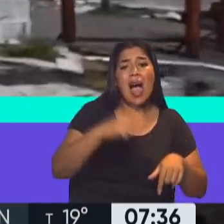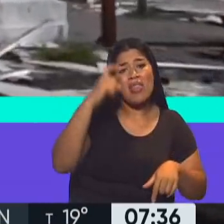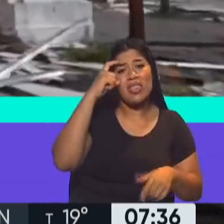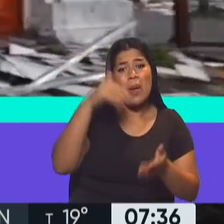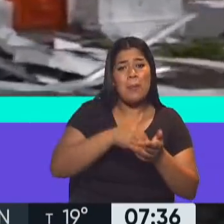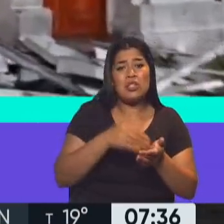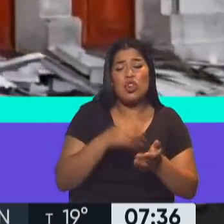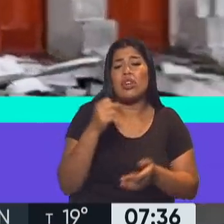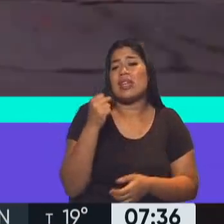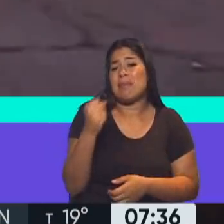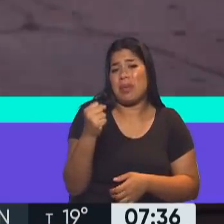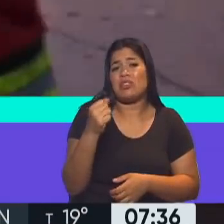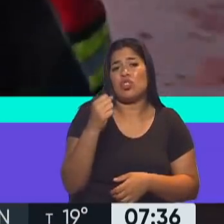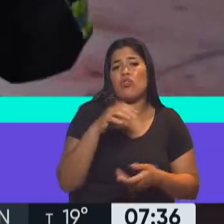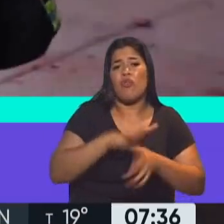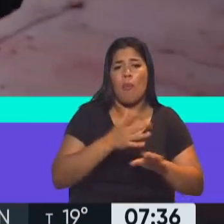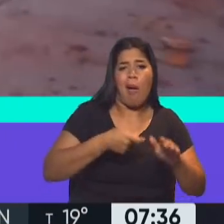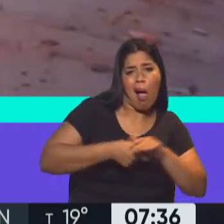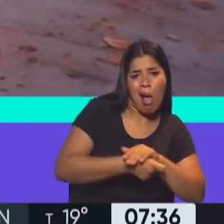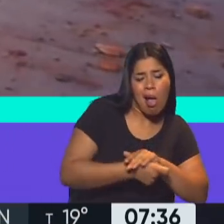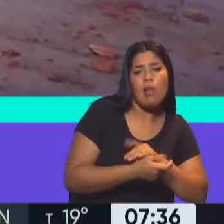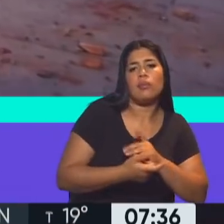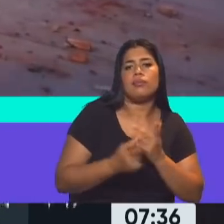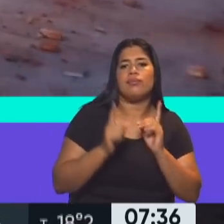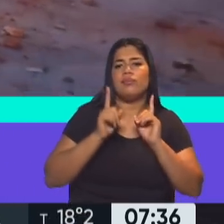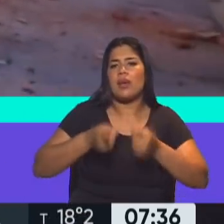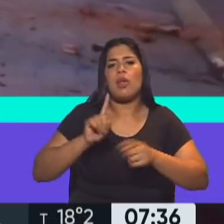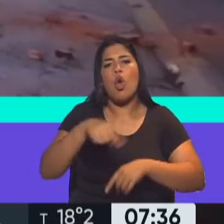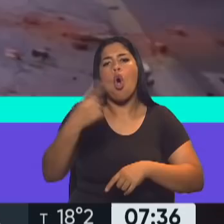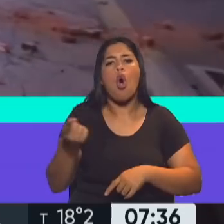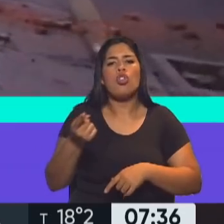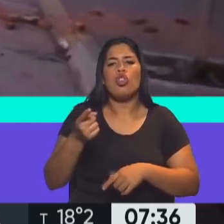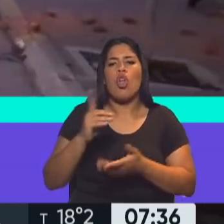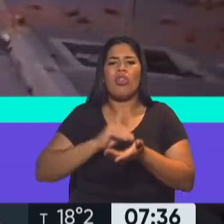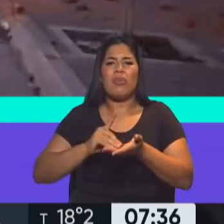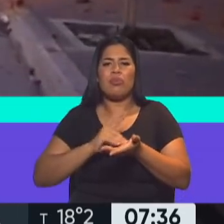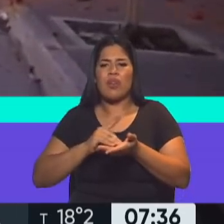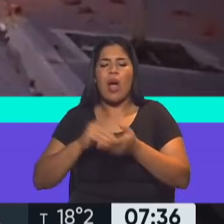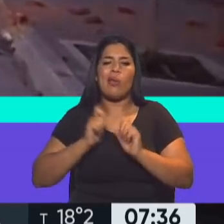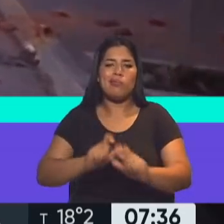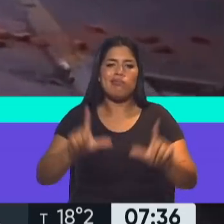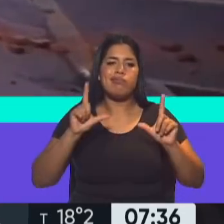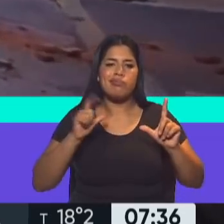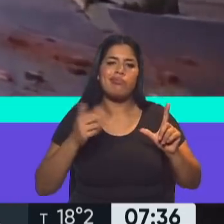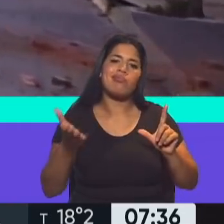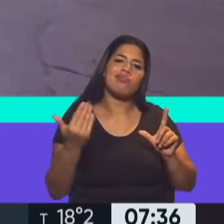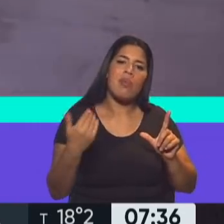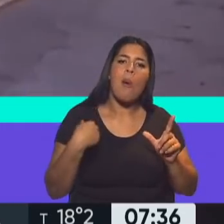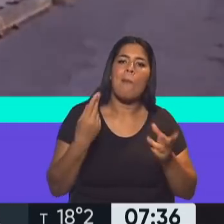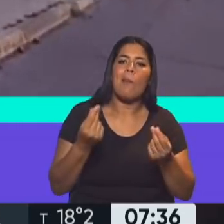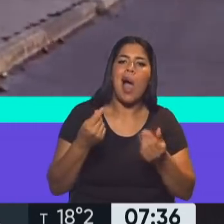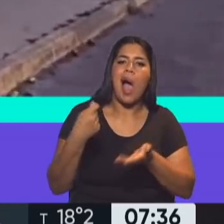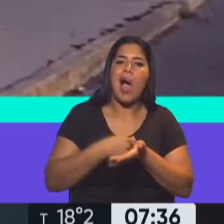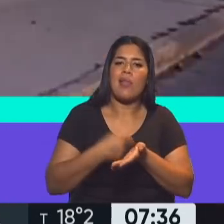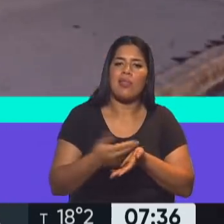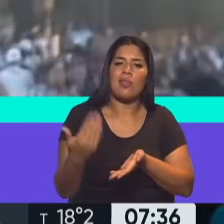López de Cambiemos pidiendo 100 lucas por hacer lobby por la minería, que tenemos que entender que ayer debió haber cobrado porque